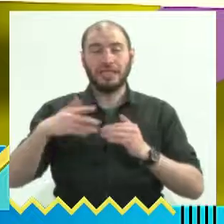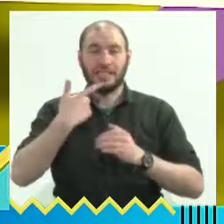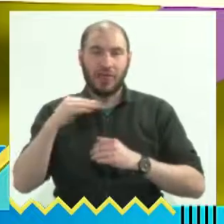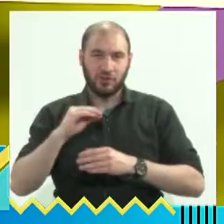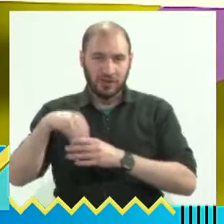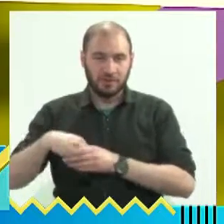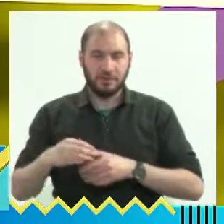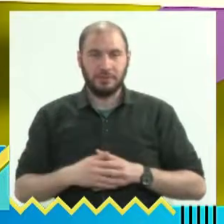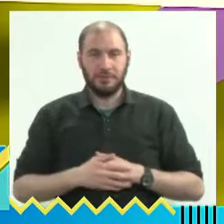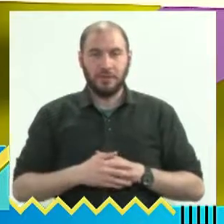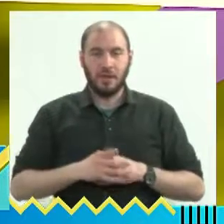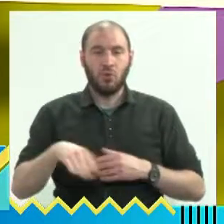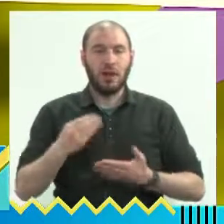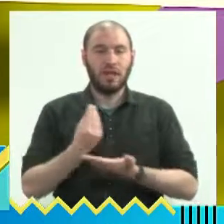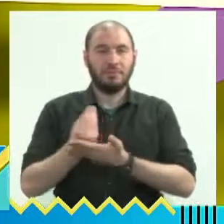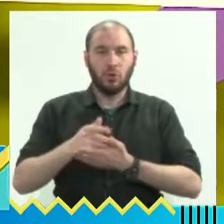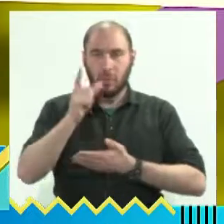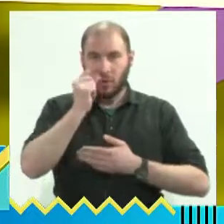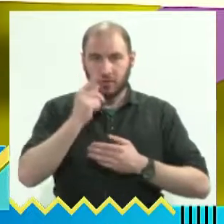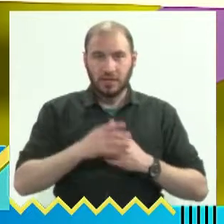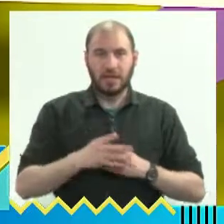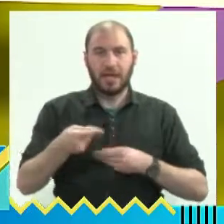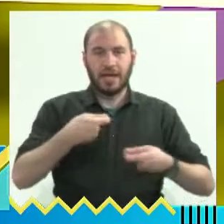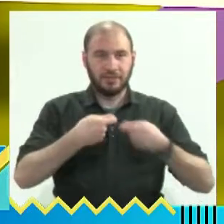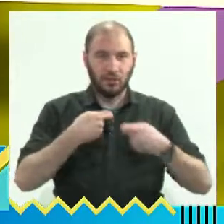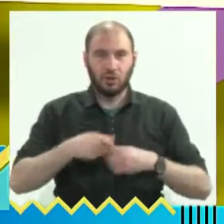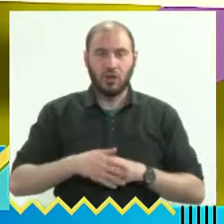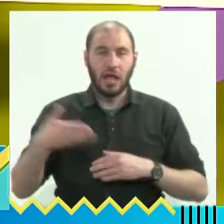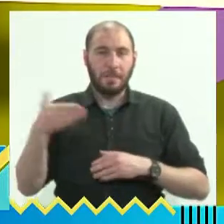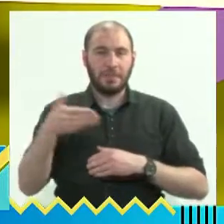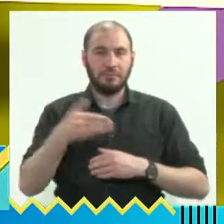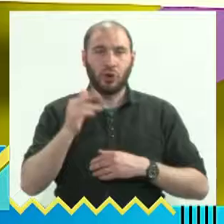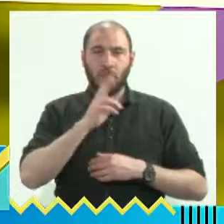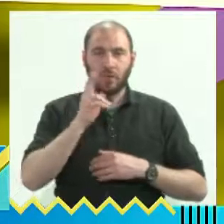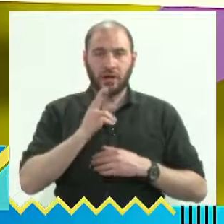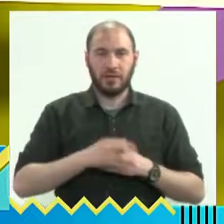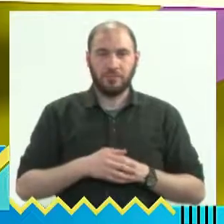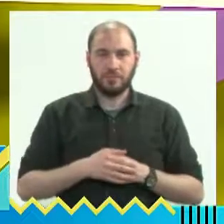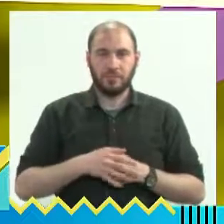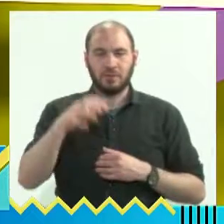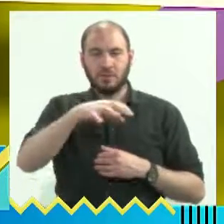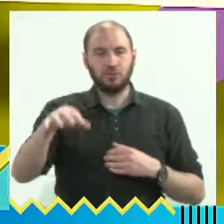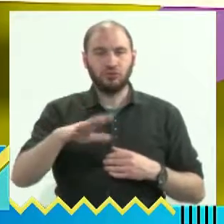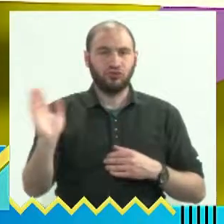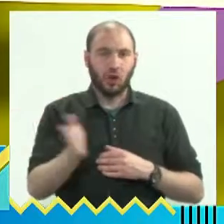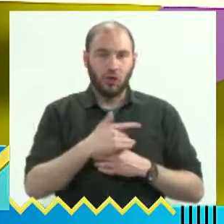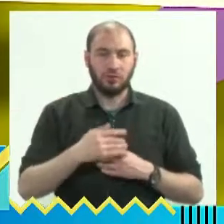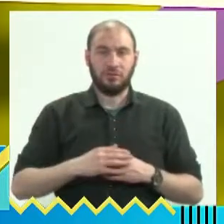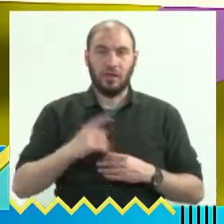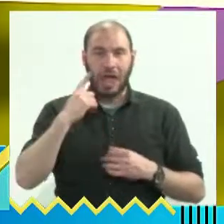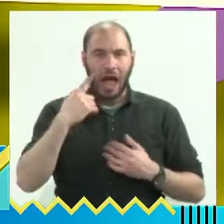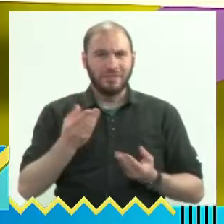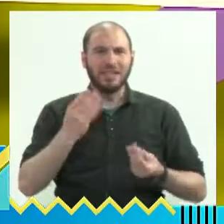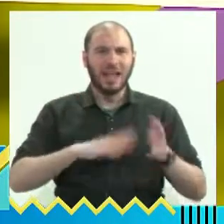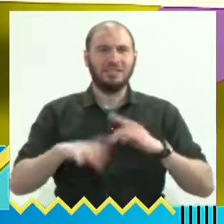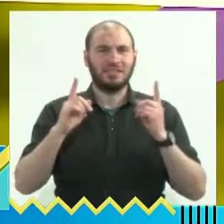Senadores. Espacios de representación política, espacios de gestión, la participación de la mujer en todos los ámbitos. Vamos a ver qué se está